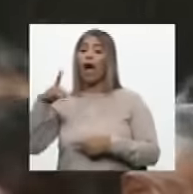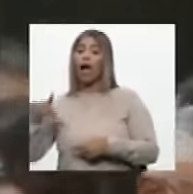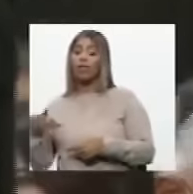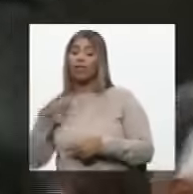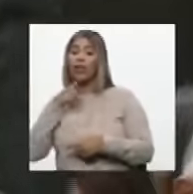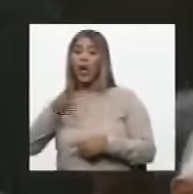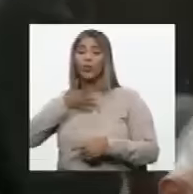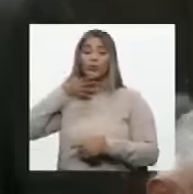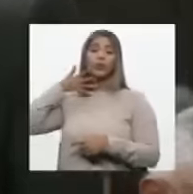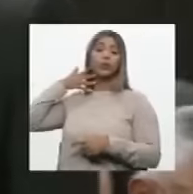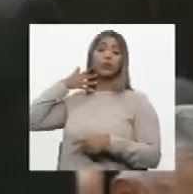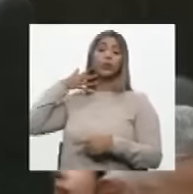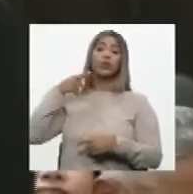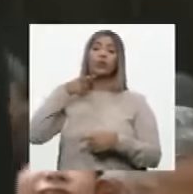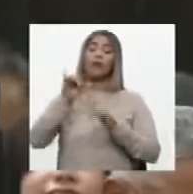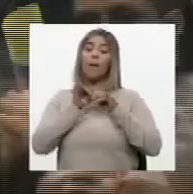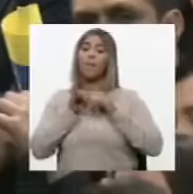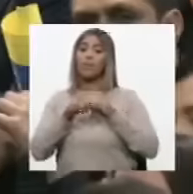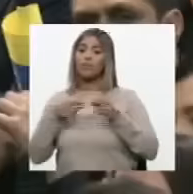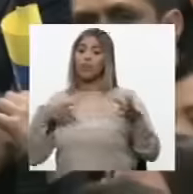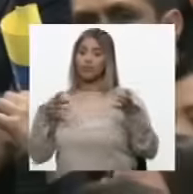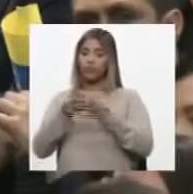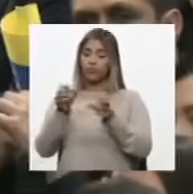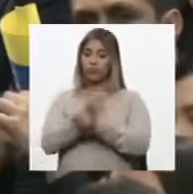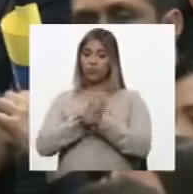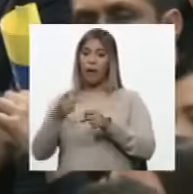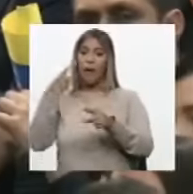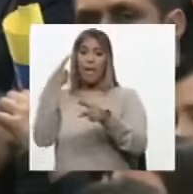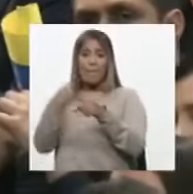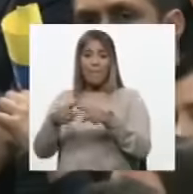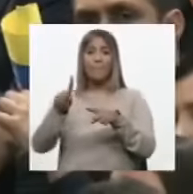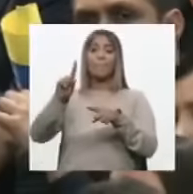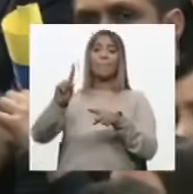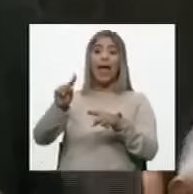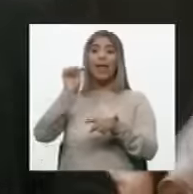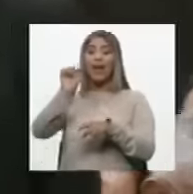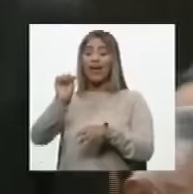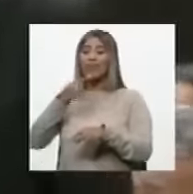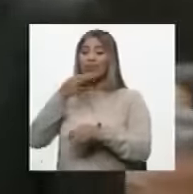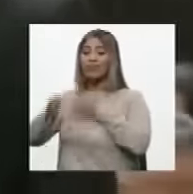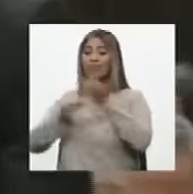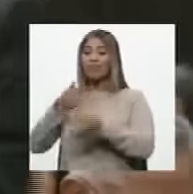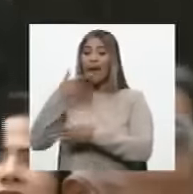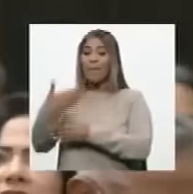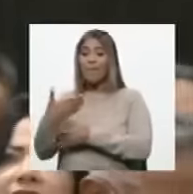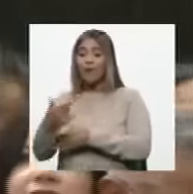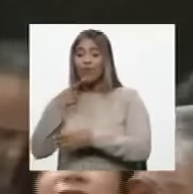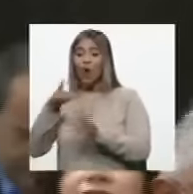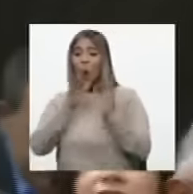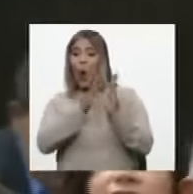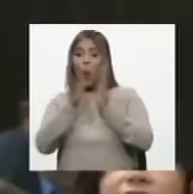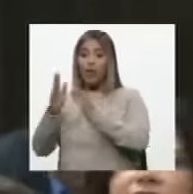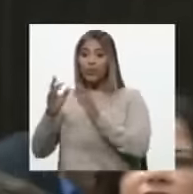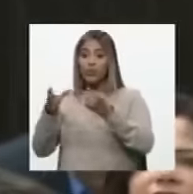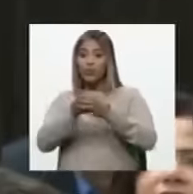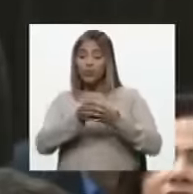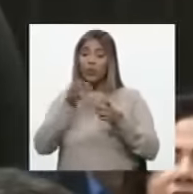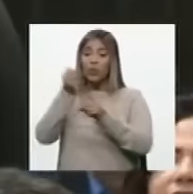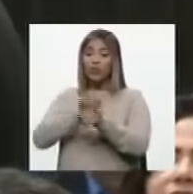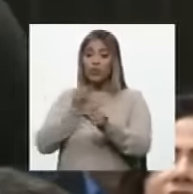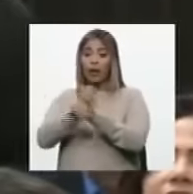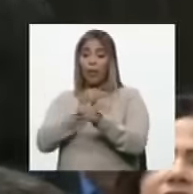se enorgullecen de su sindicalismo, pero resulta, y esto es importante que lo digamos, que la organización sindical fue una